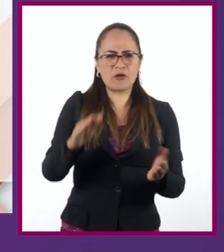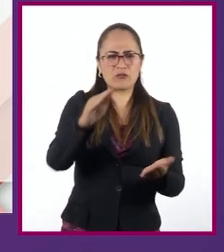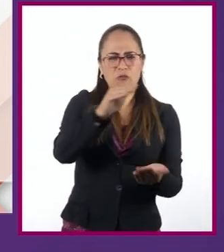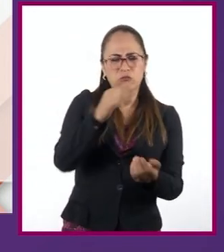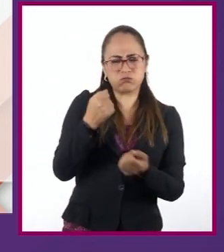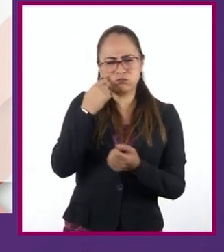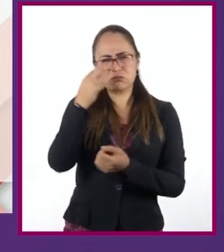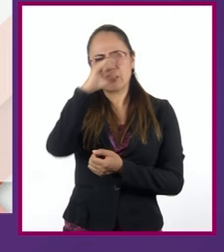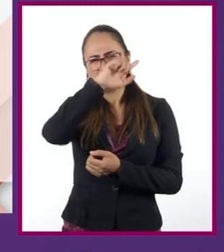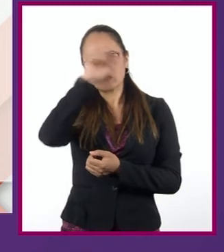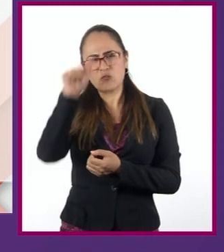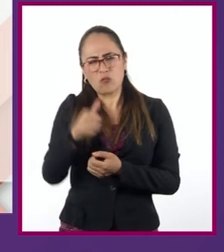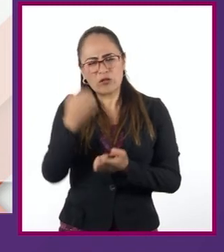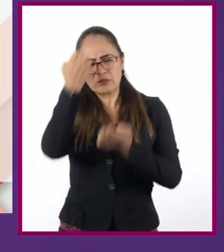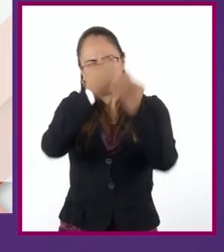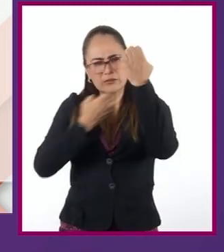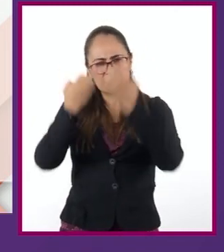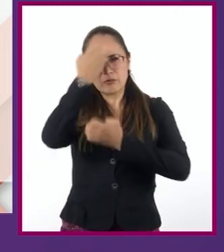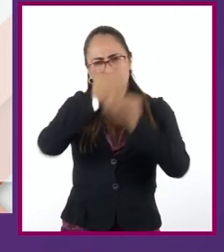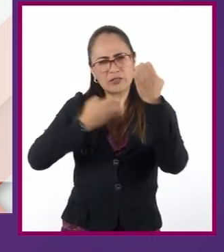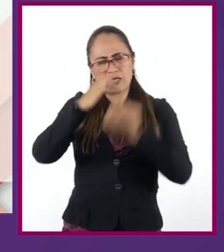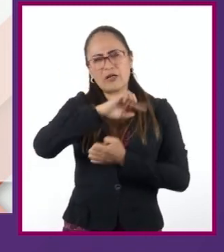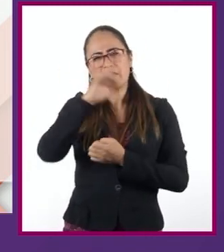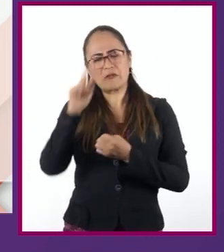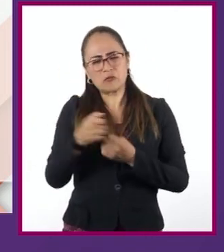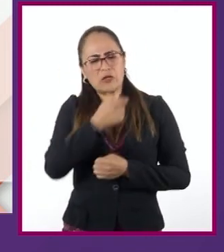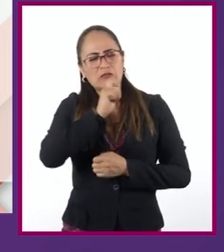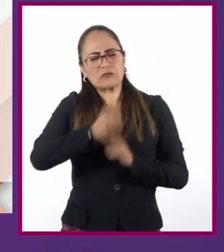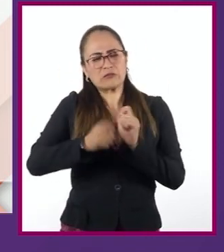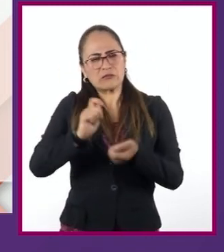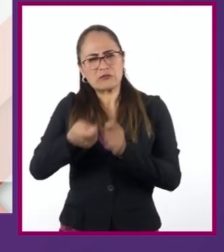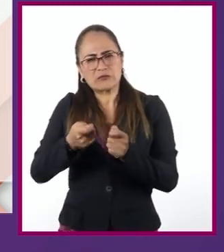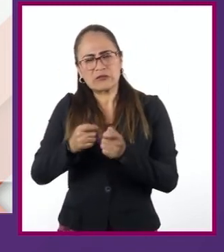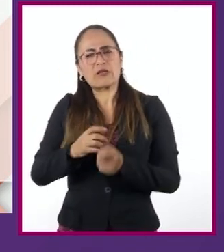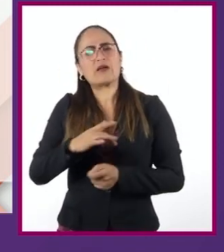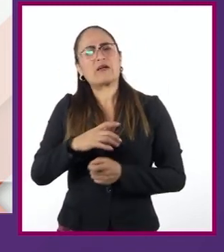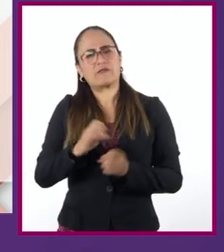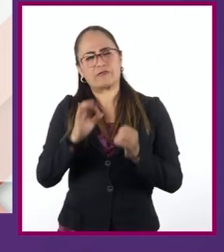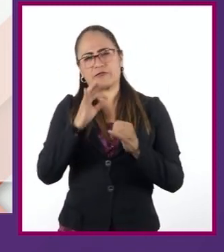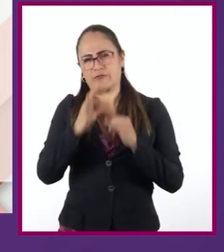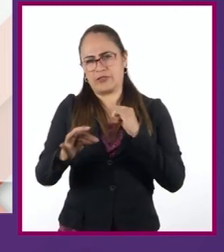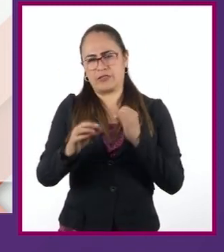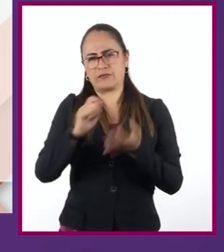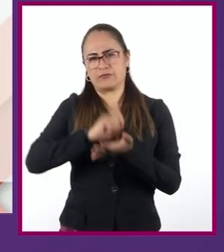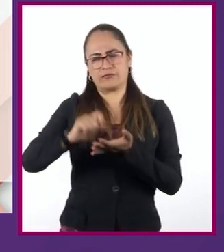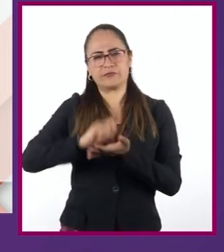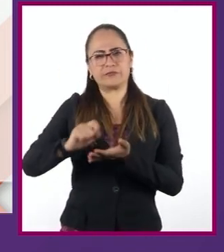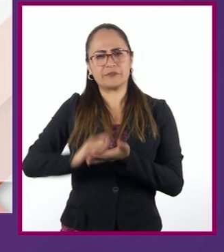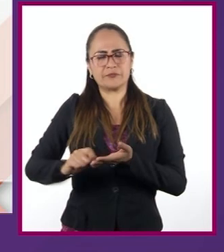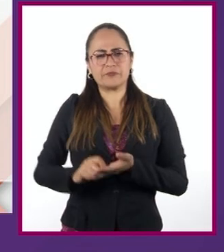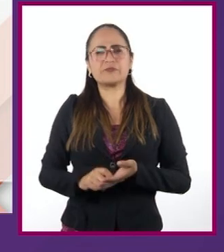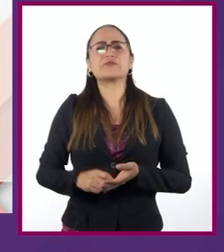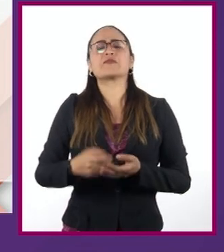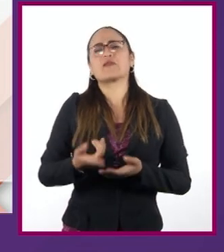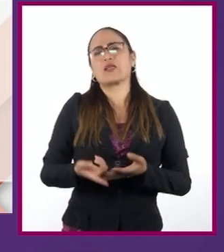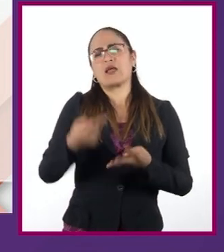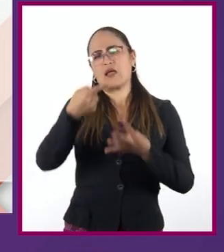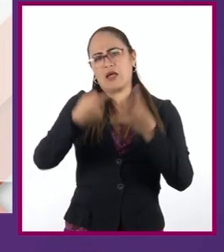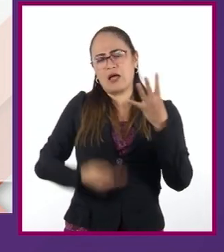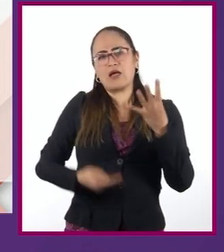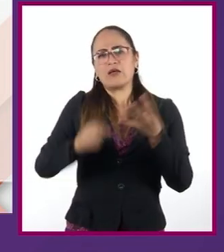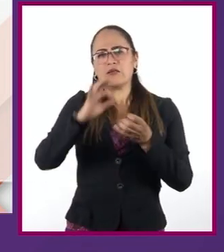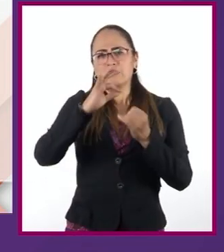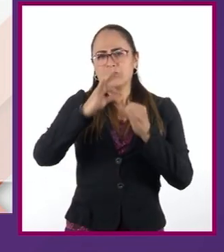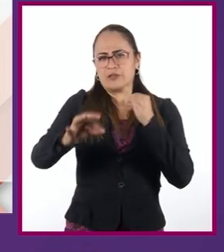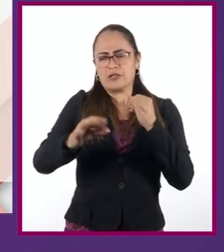analizarla y obtener conclusiones a partir de la interpretación de los datos. Para dar a conocer el análisis y conclusiones,